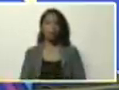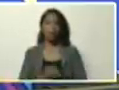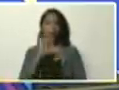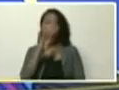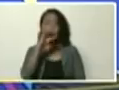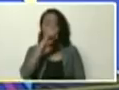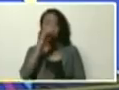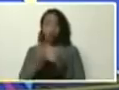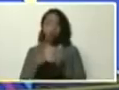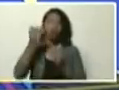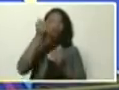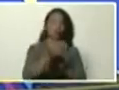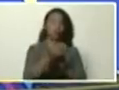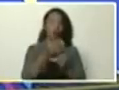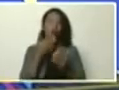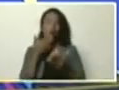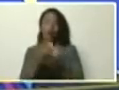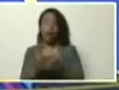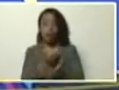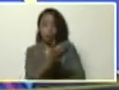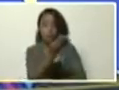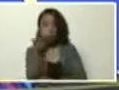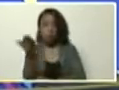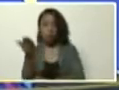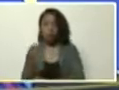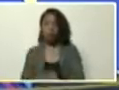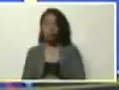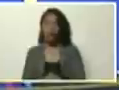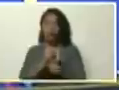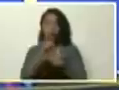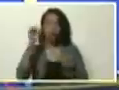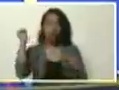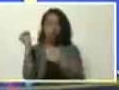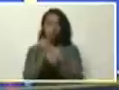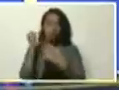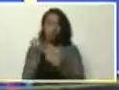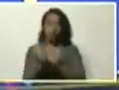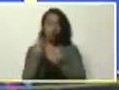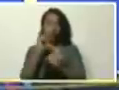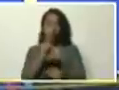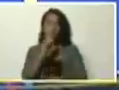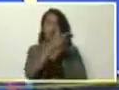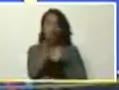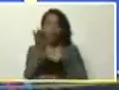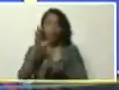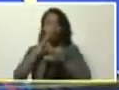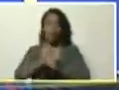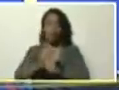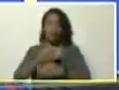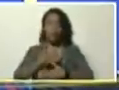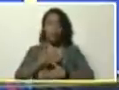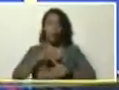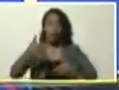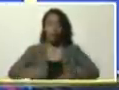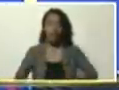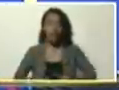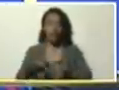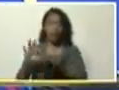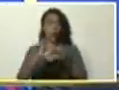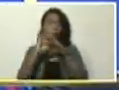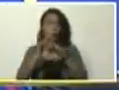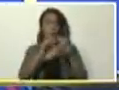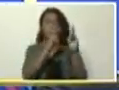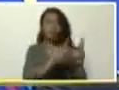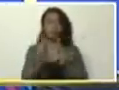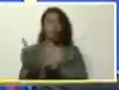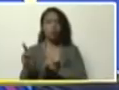4 años después, gracias a ustedes, a su trabajo, a su confianza, a su esfuerzo, a su unidad, a su